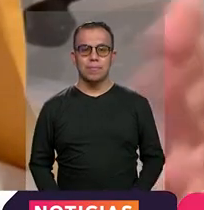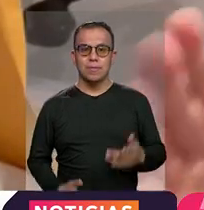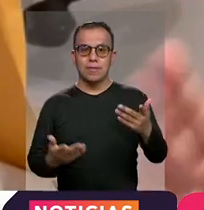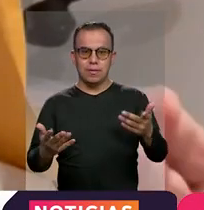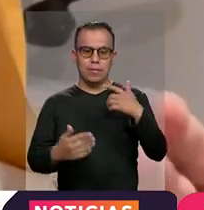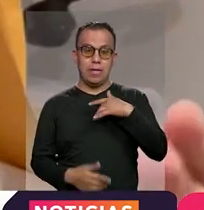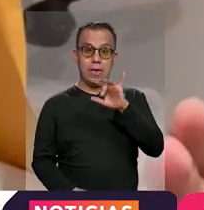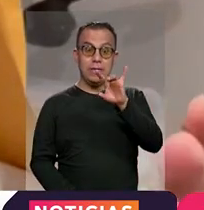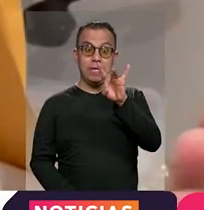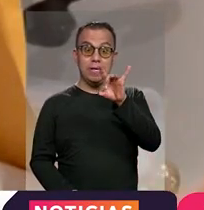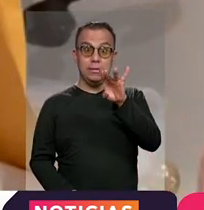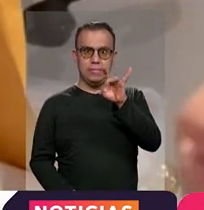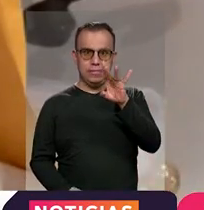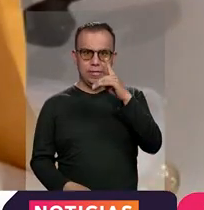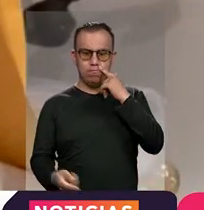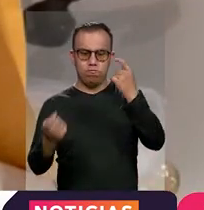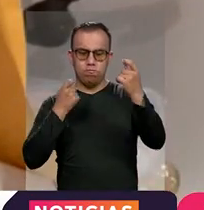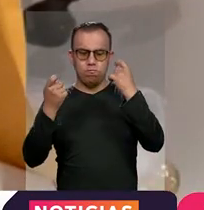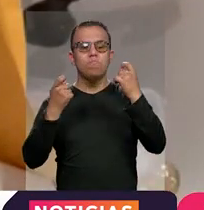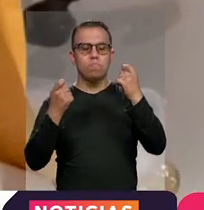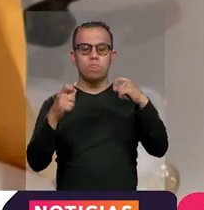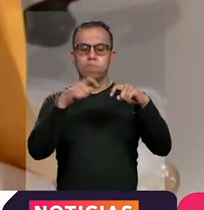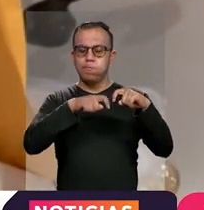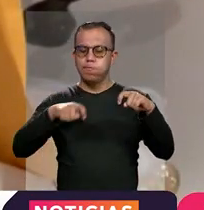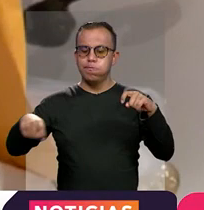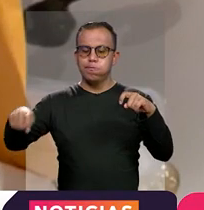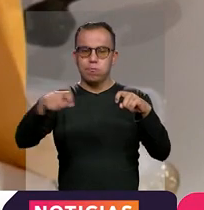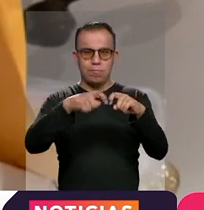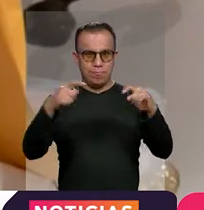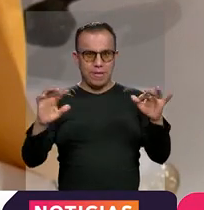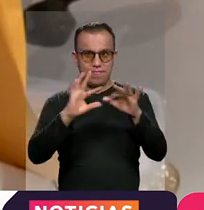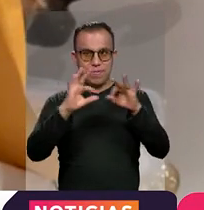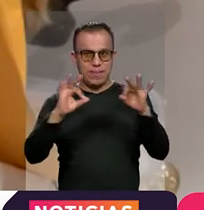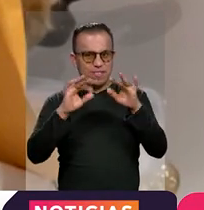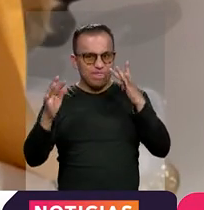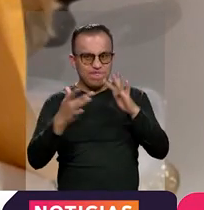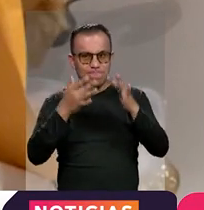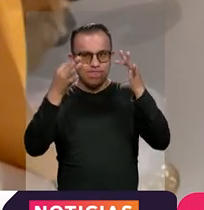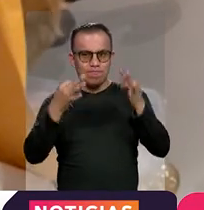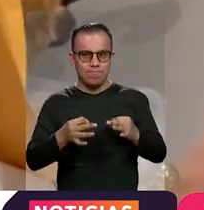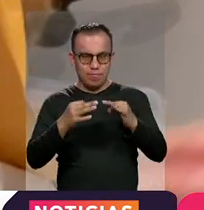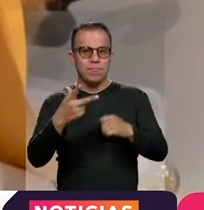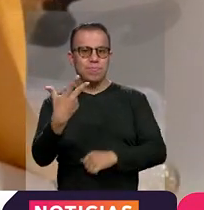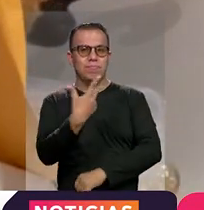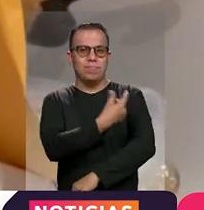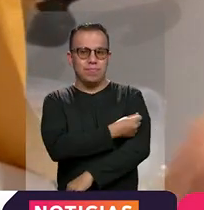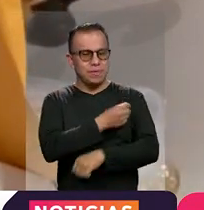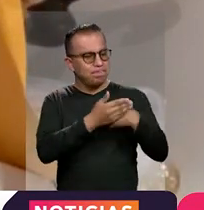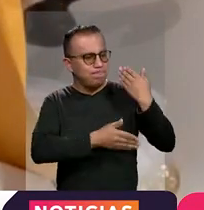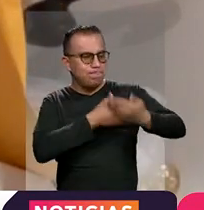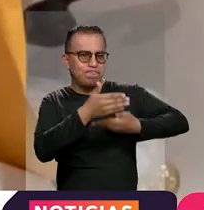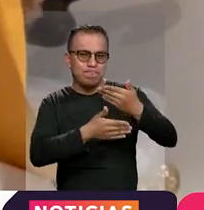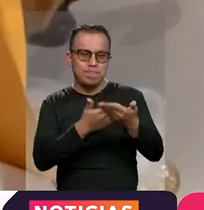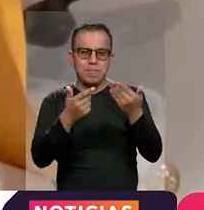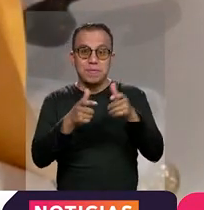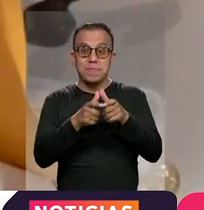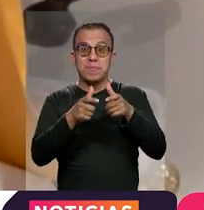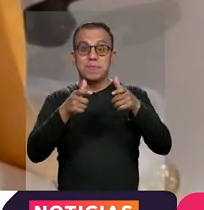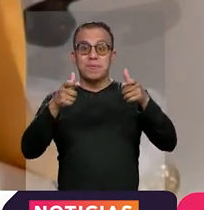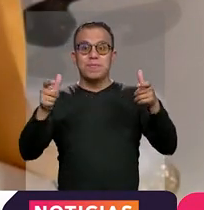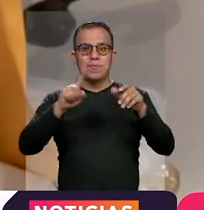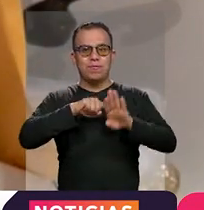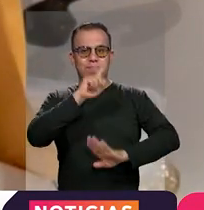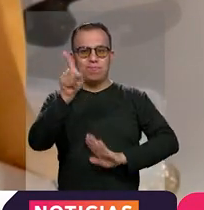en 15 puntos específicos que acompañarán este mensaje para la aplicación más ágil y más masiva a todas